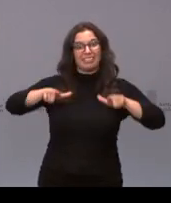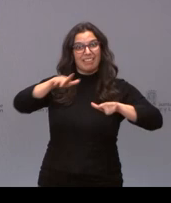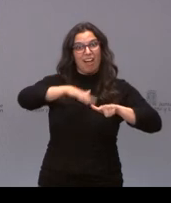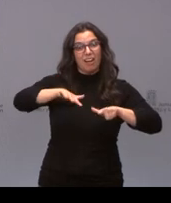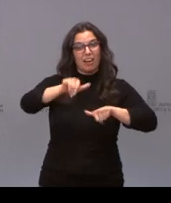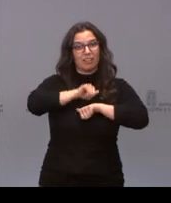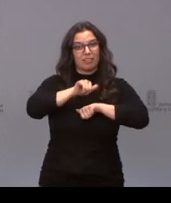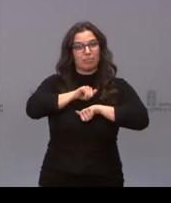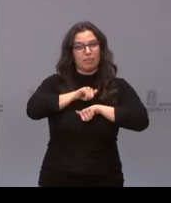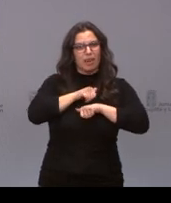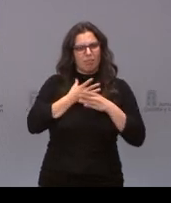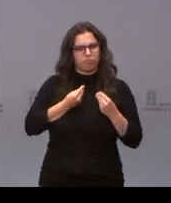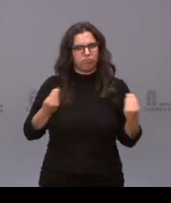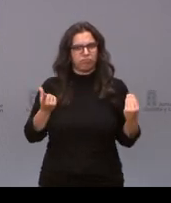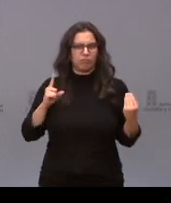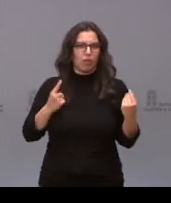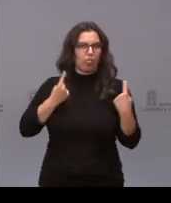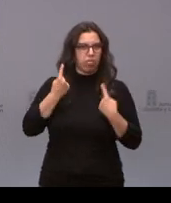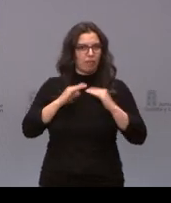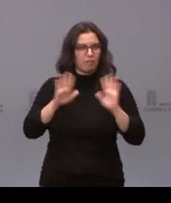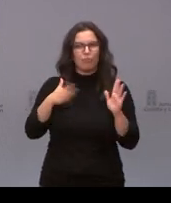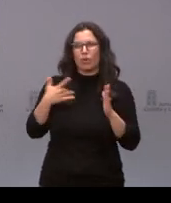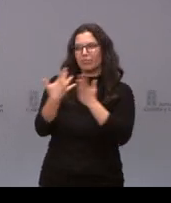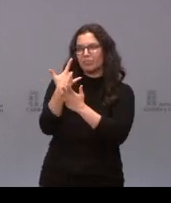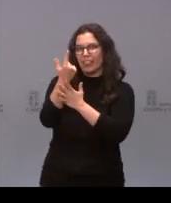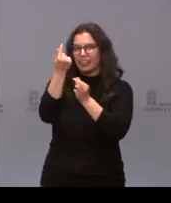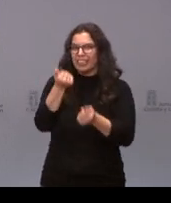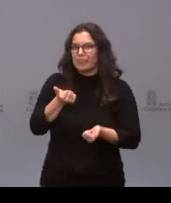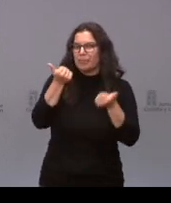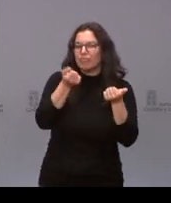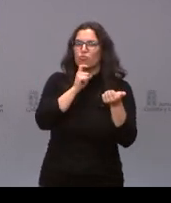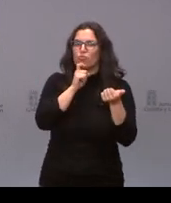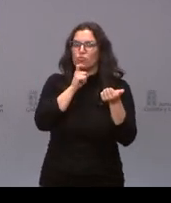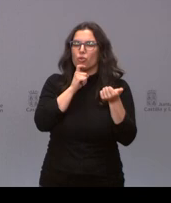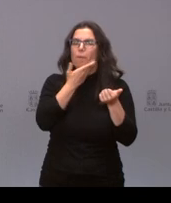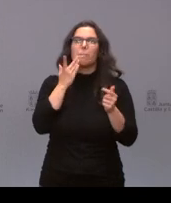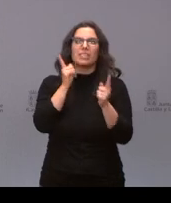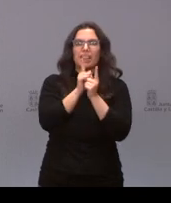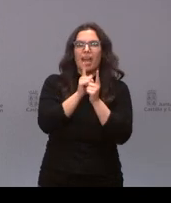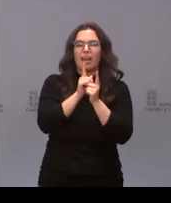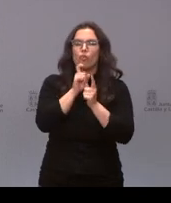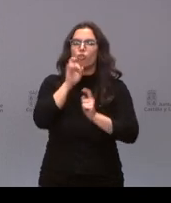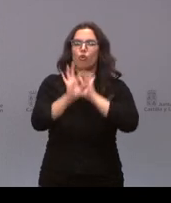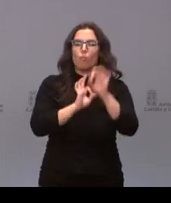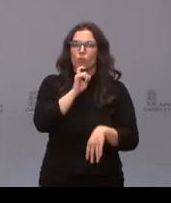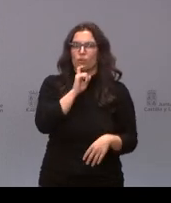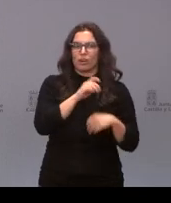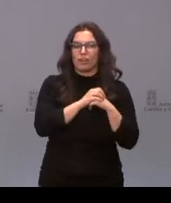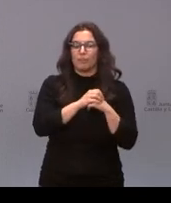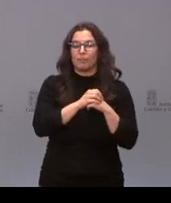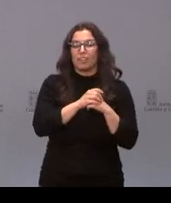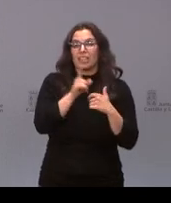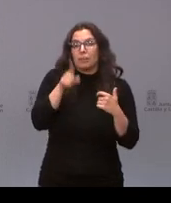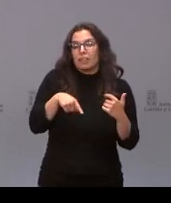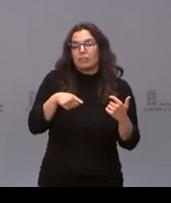entonces sí nos puede detallar un poco más cómo sería ese aumento de la presencialidad y si y si no cree ya un